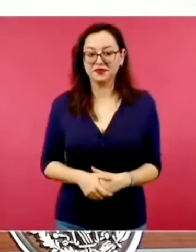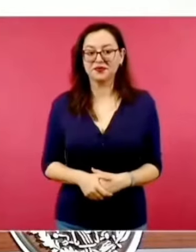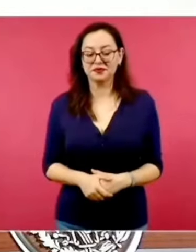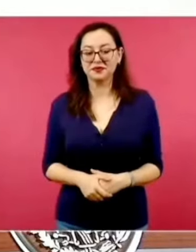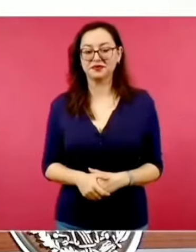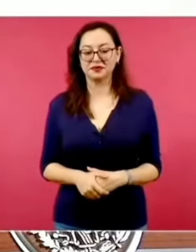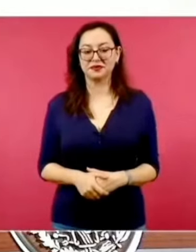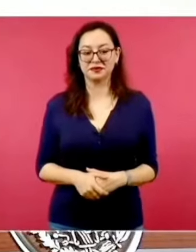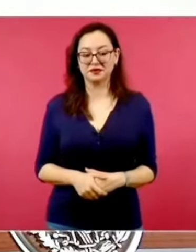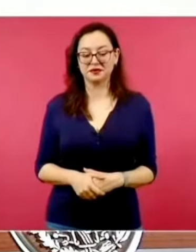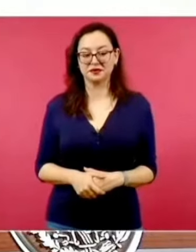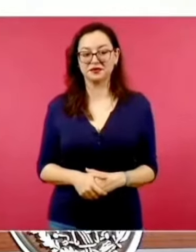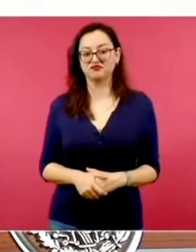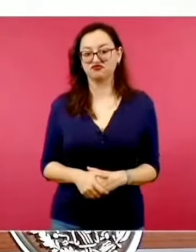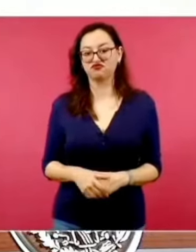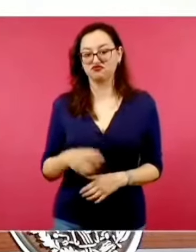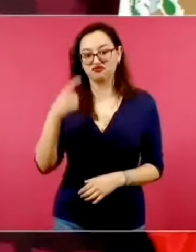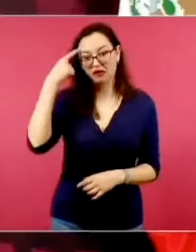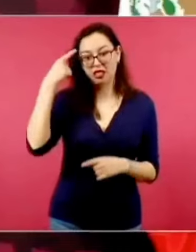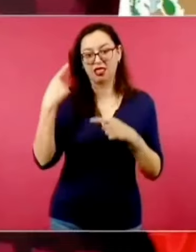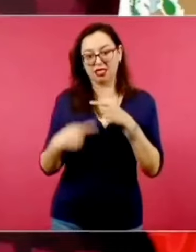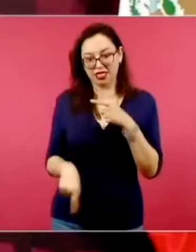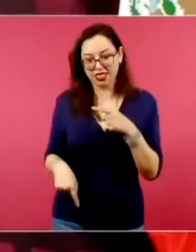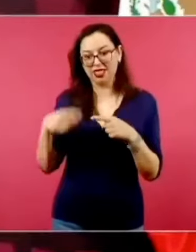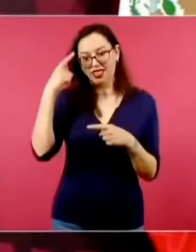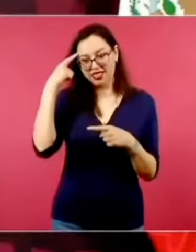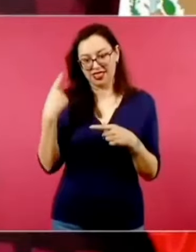ya Choche a uno